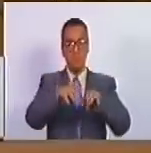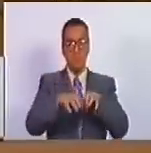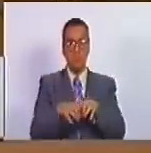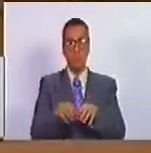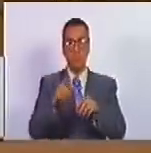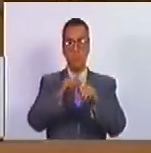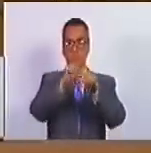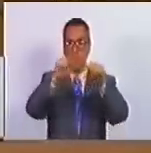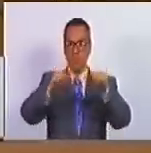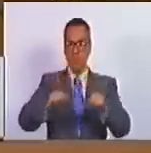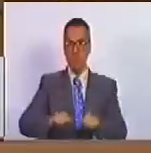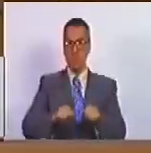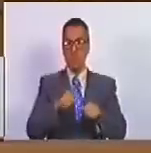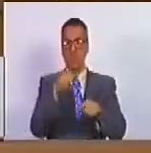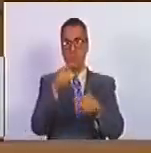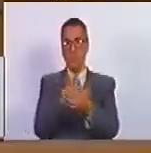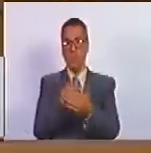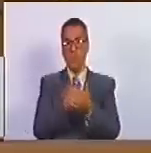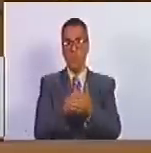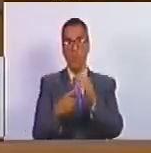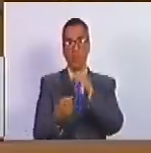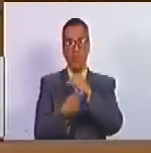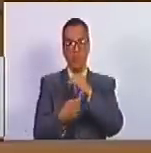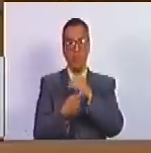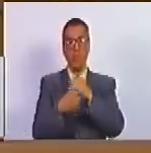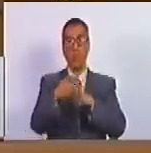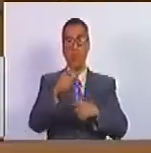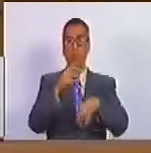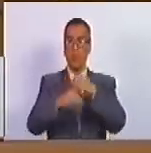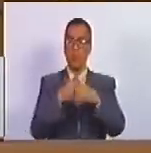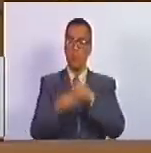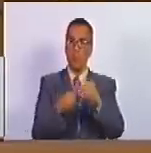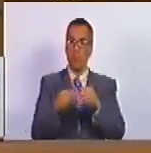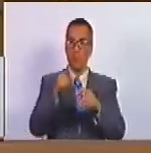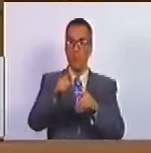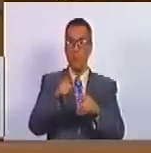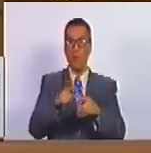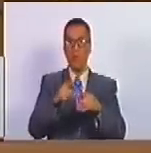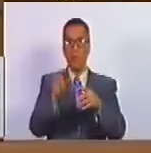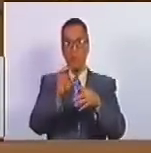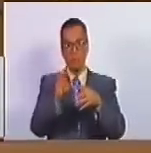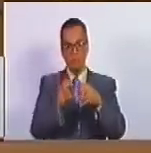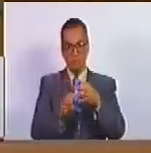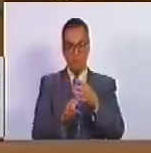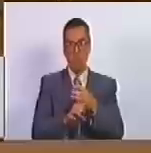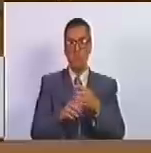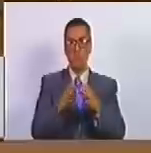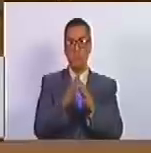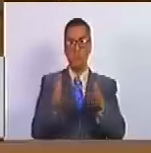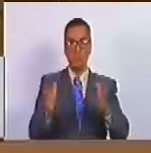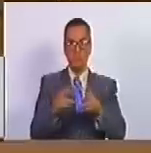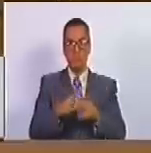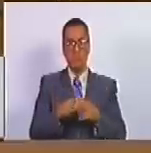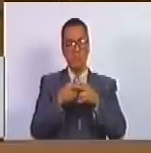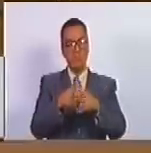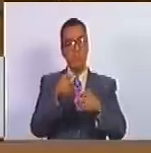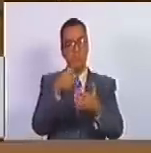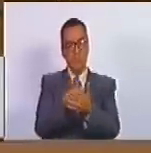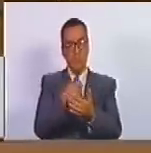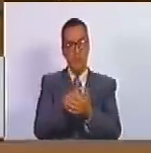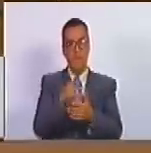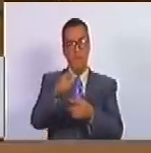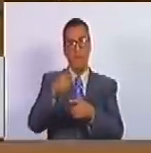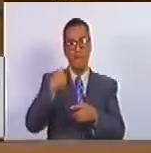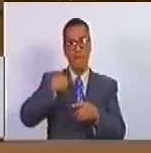de un sistema automatizado, para lo cual deberán establecer sus características, dimensiones y valor fiscal mediante